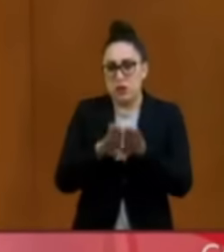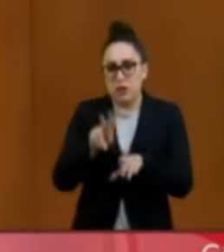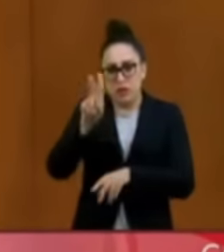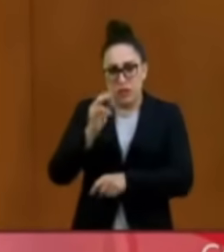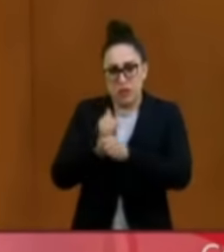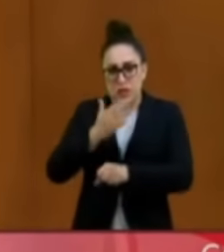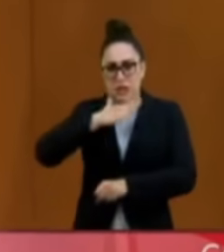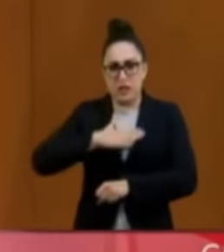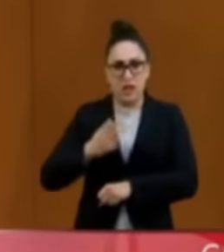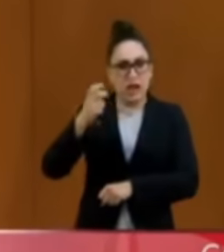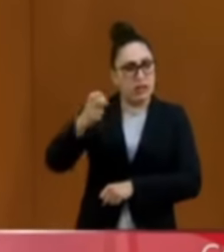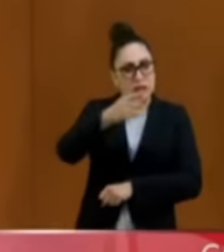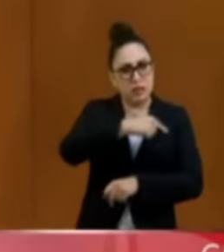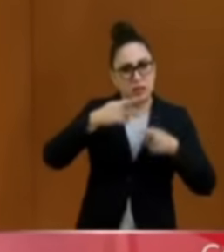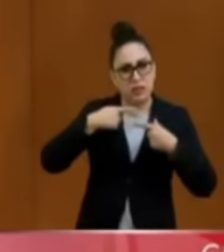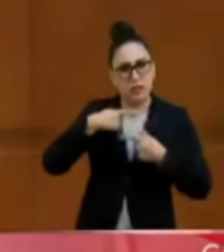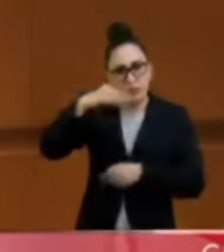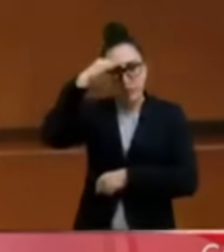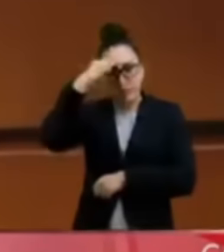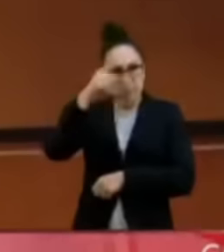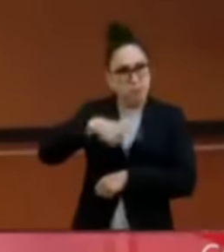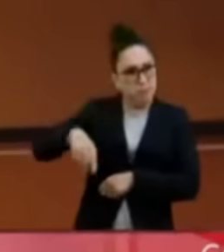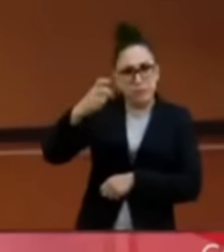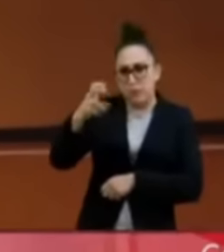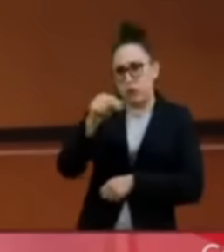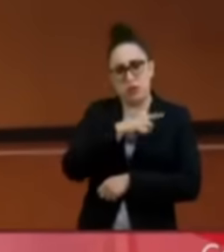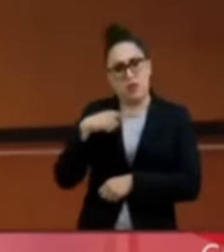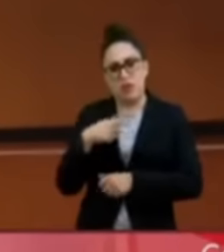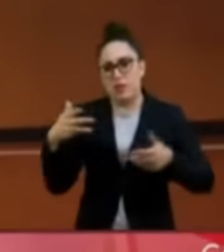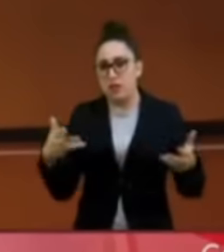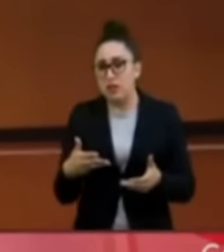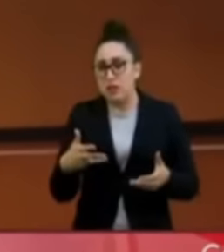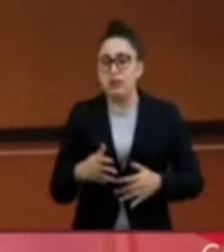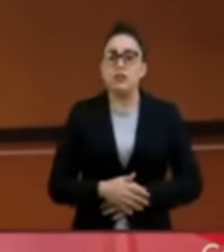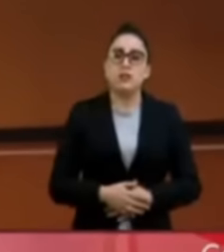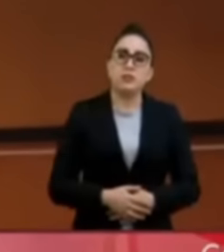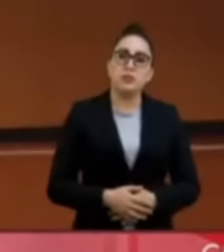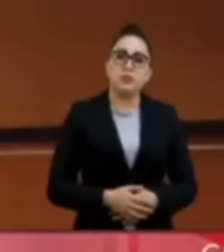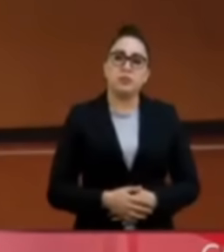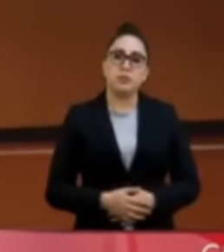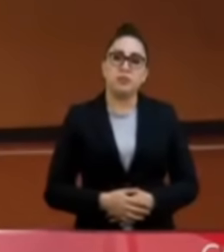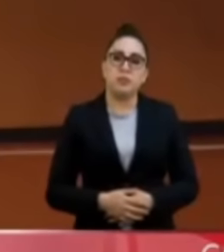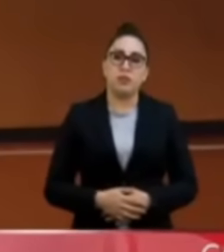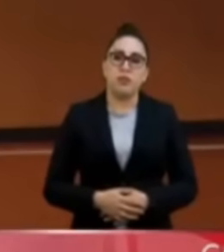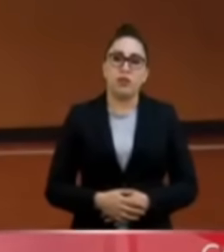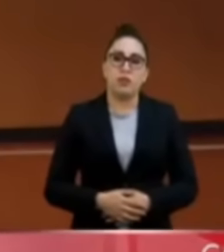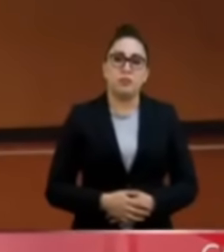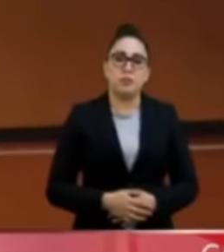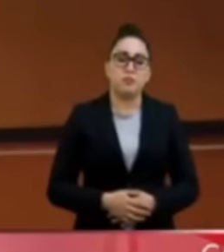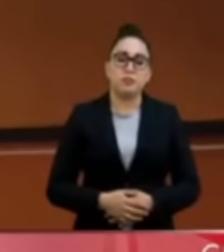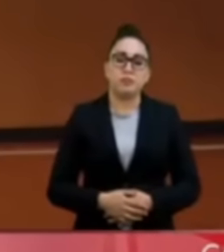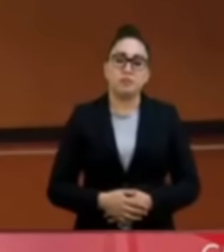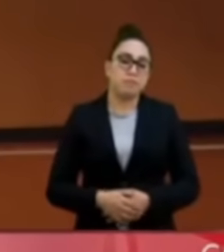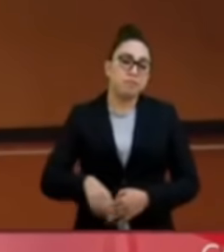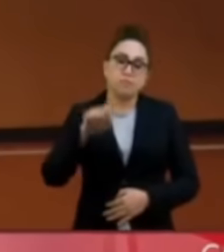de reprobación absoluta. Y creo que no está por